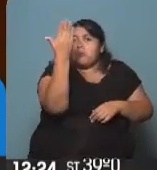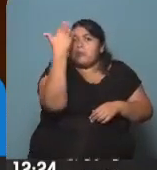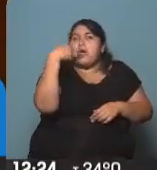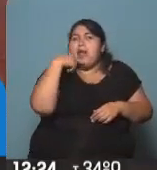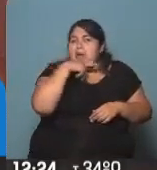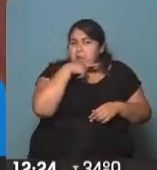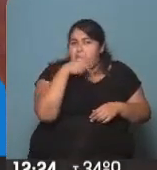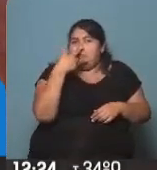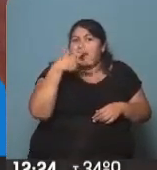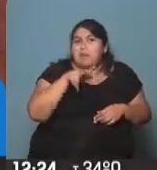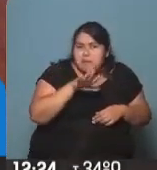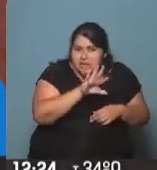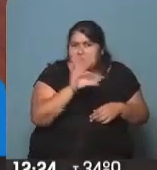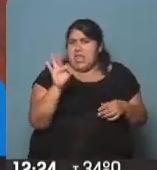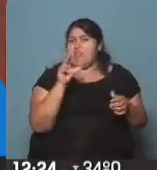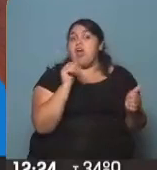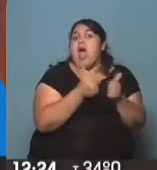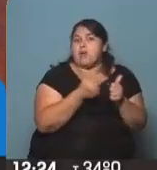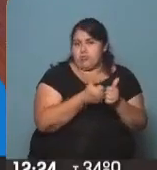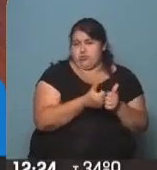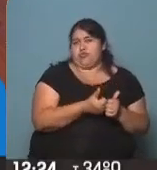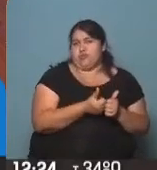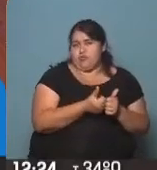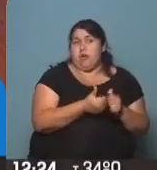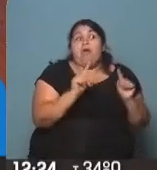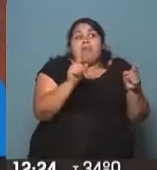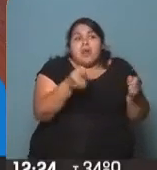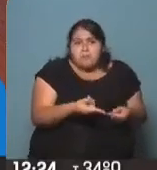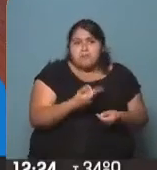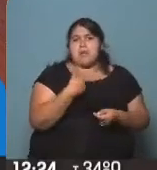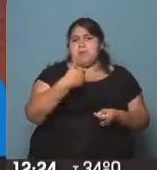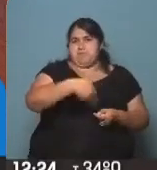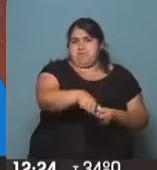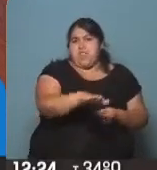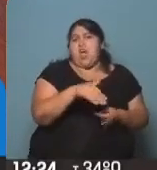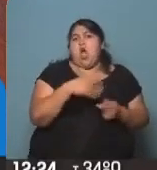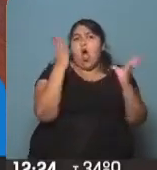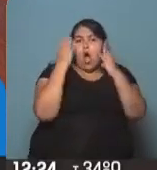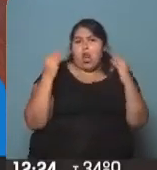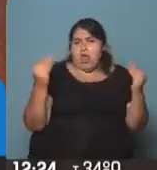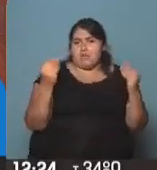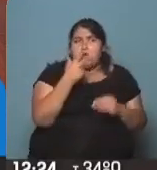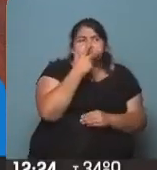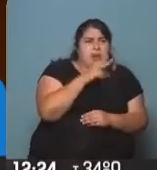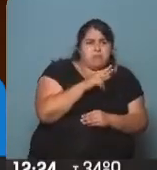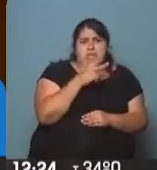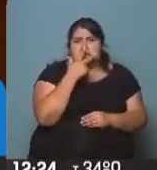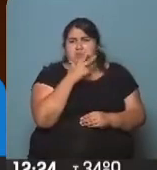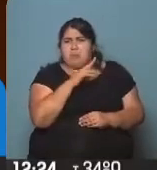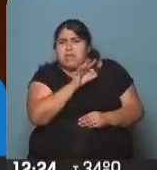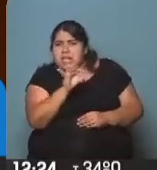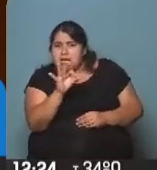con 3.500 abusos. Y van a llegar la Conferencia Episcopal Irlandesa también con 2.000 o 3.000. Las